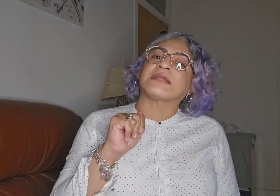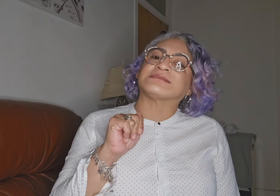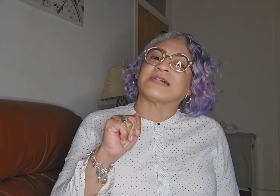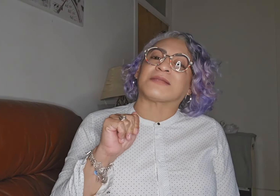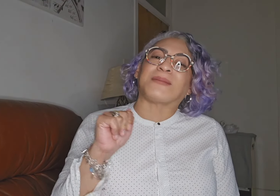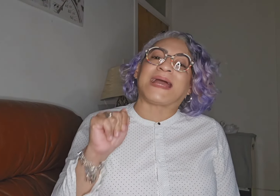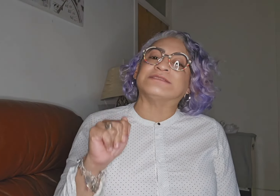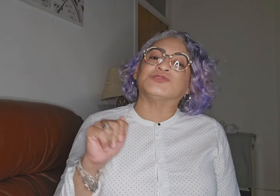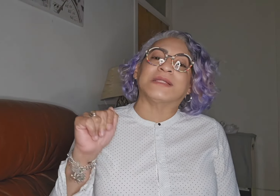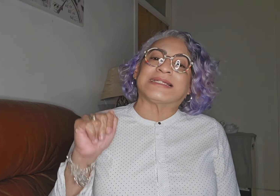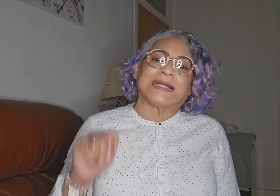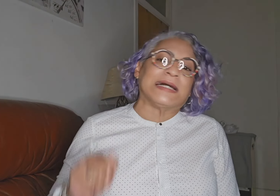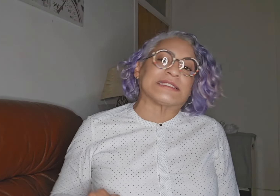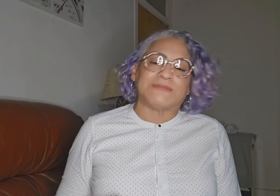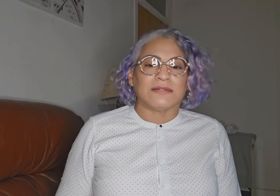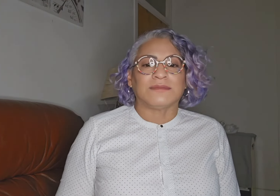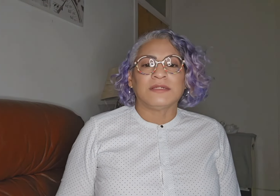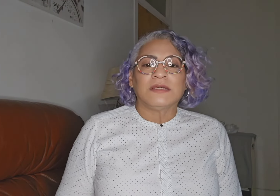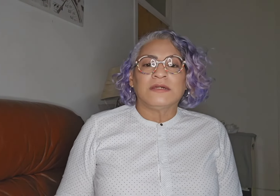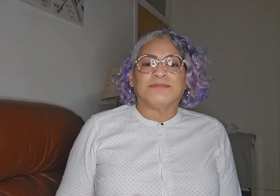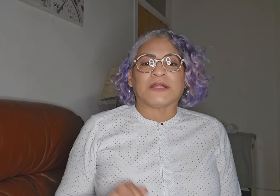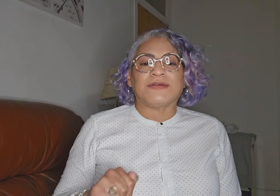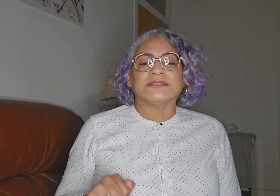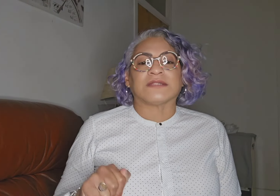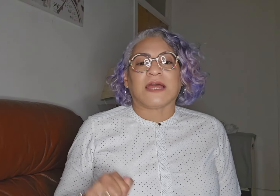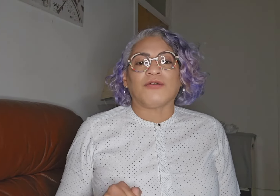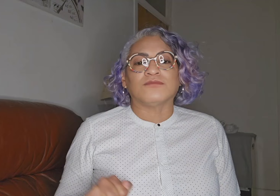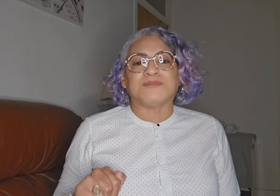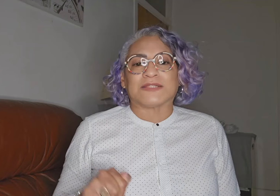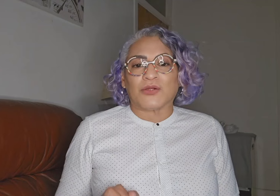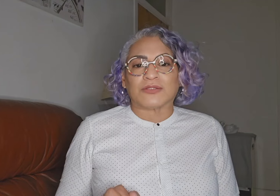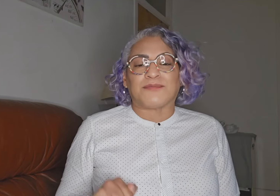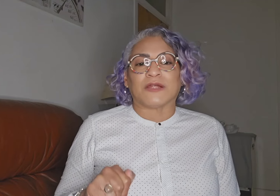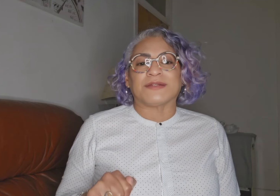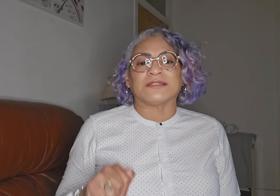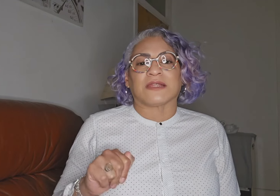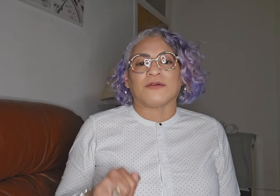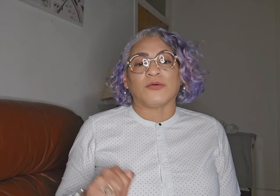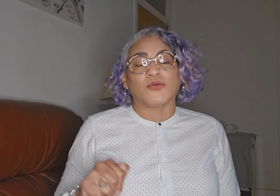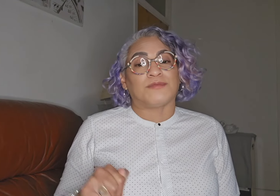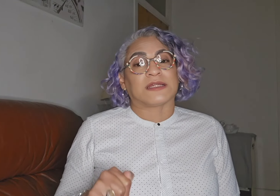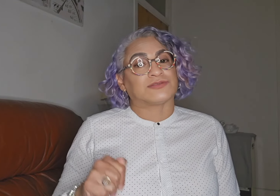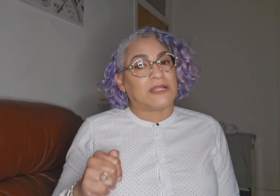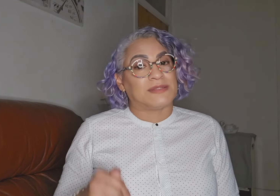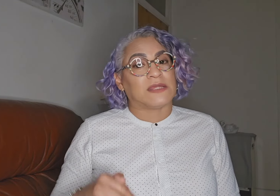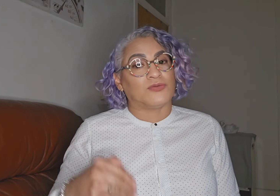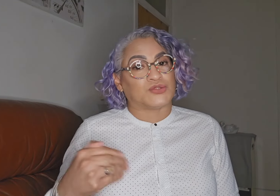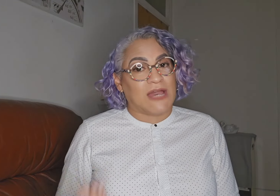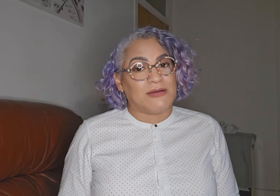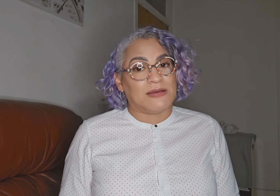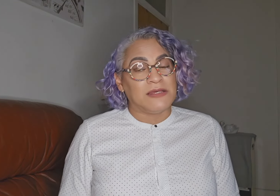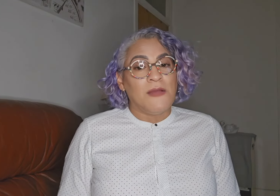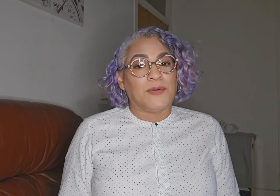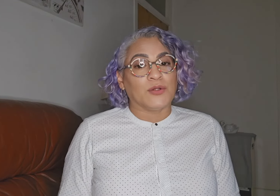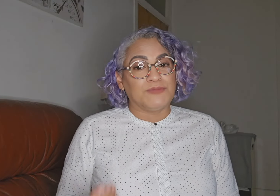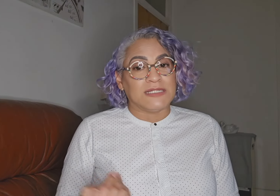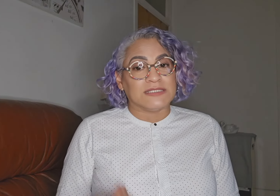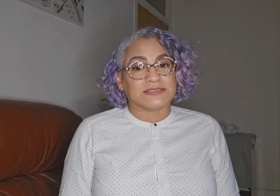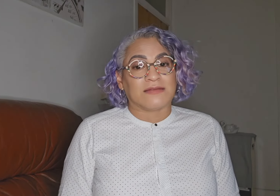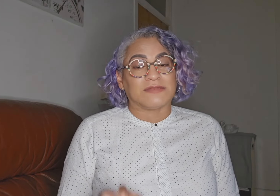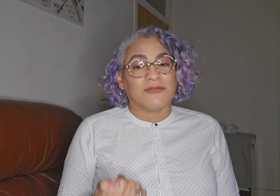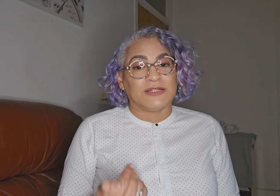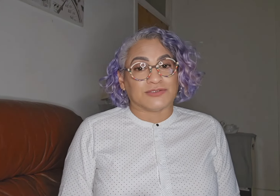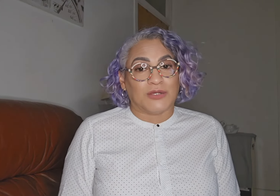ahorita estar pagando el karma por haber entregado a un patriota, por haber entregado a un hombre que solamente luchaba por